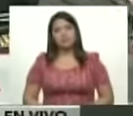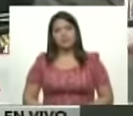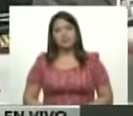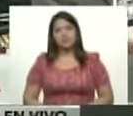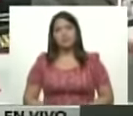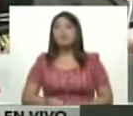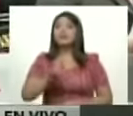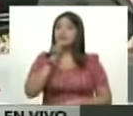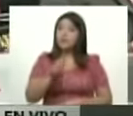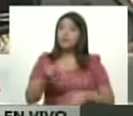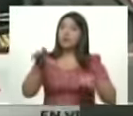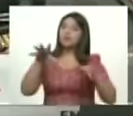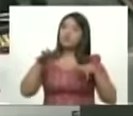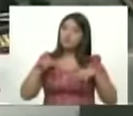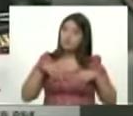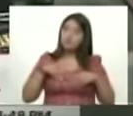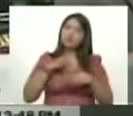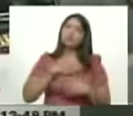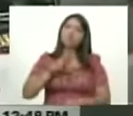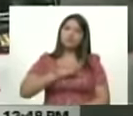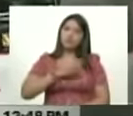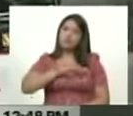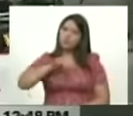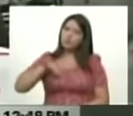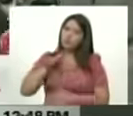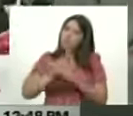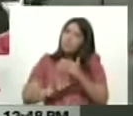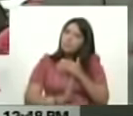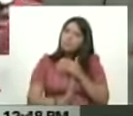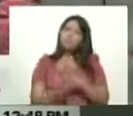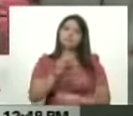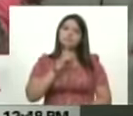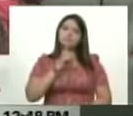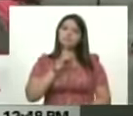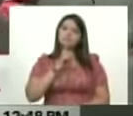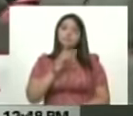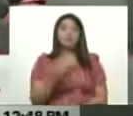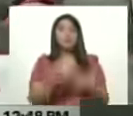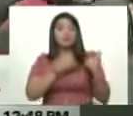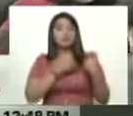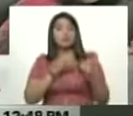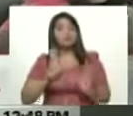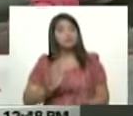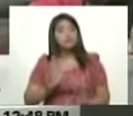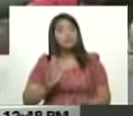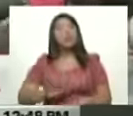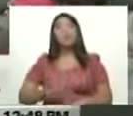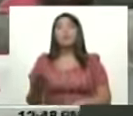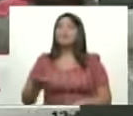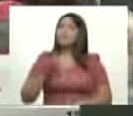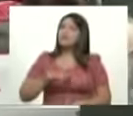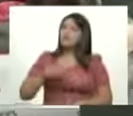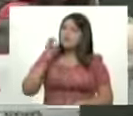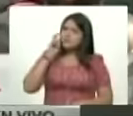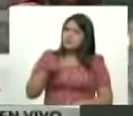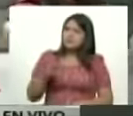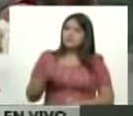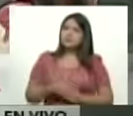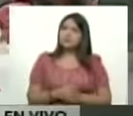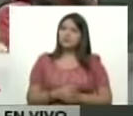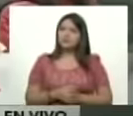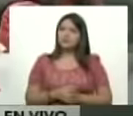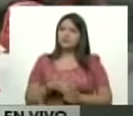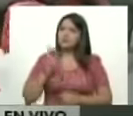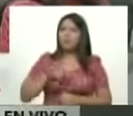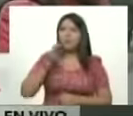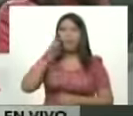También queremos asumir con humildad la responsabilidad que nos toca, porque hay que ver lo que tenemos que